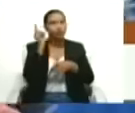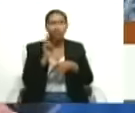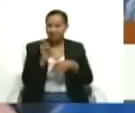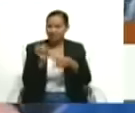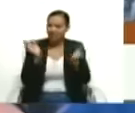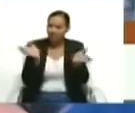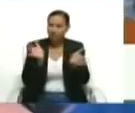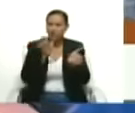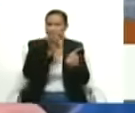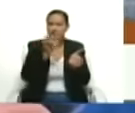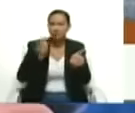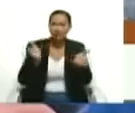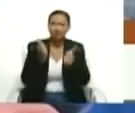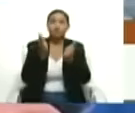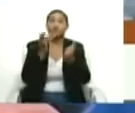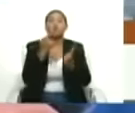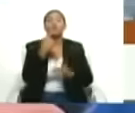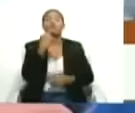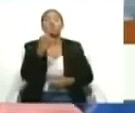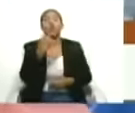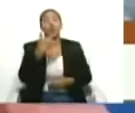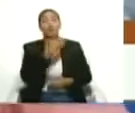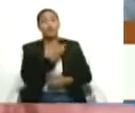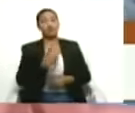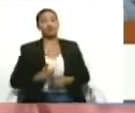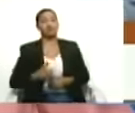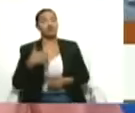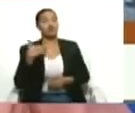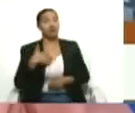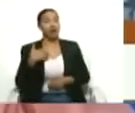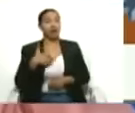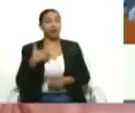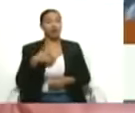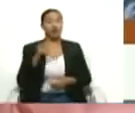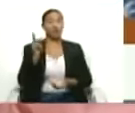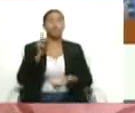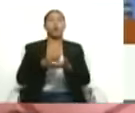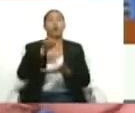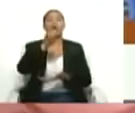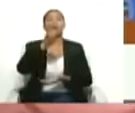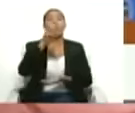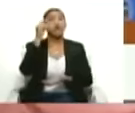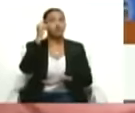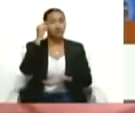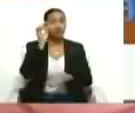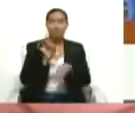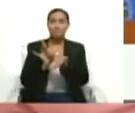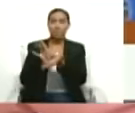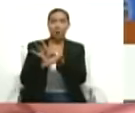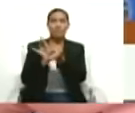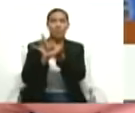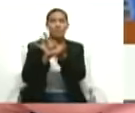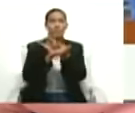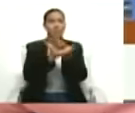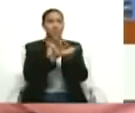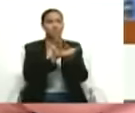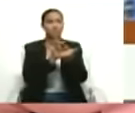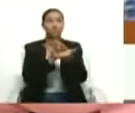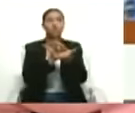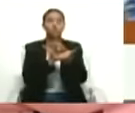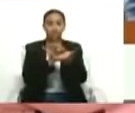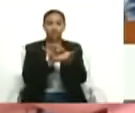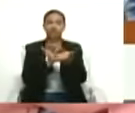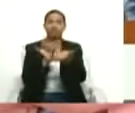de Argentina, que llegó a los 3 días votando a los funcionarios de la